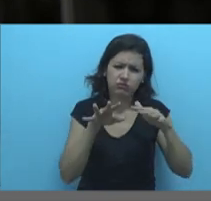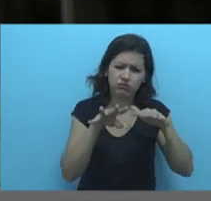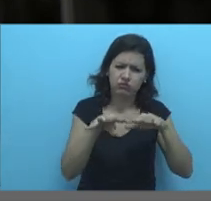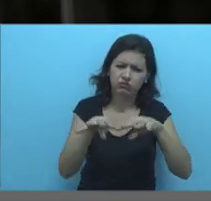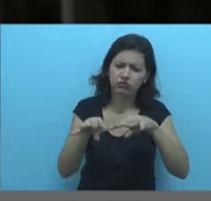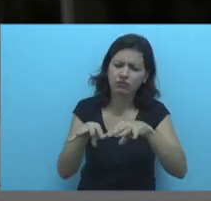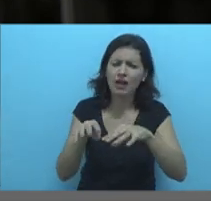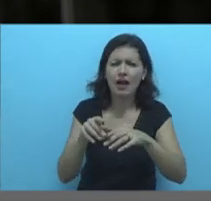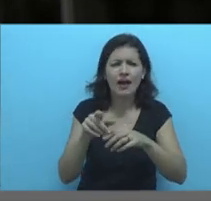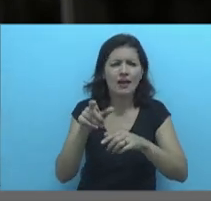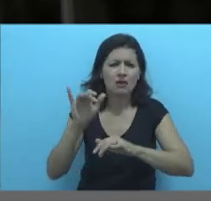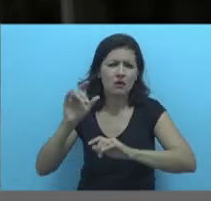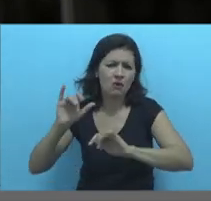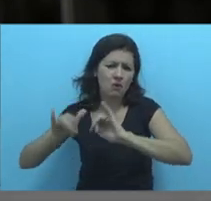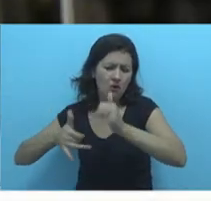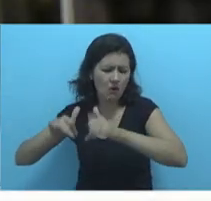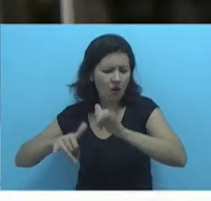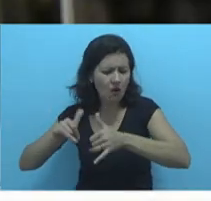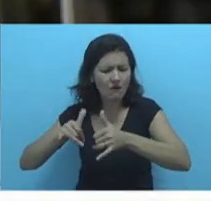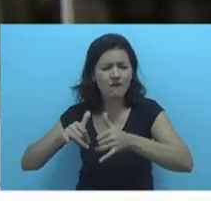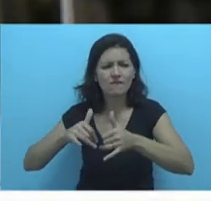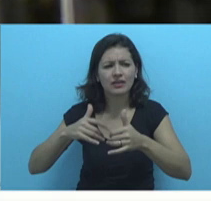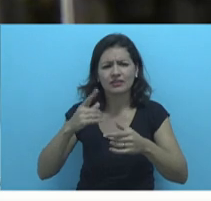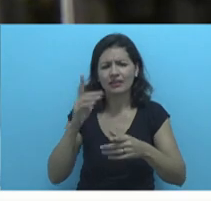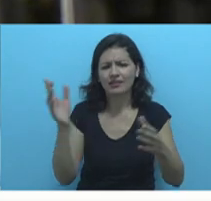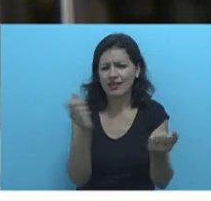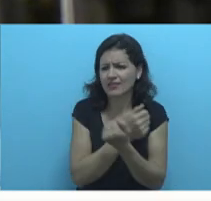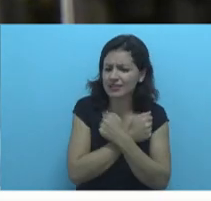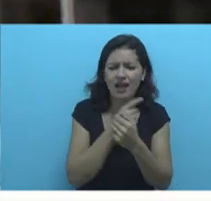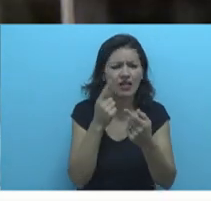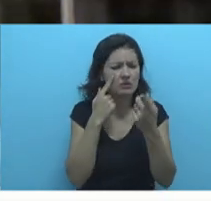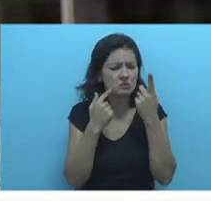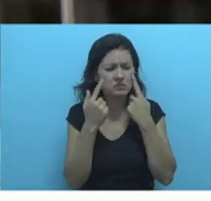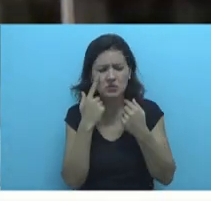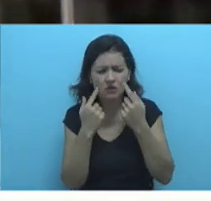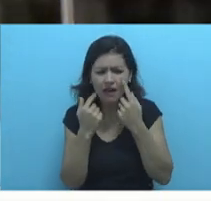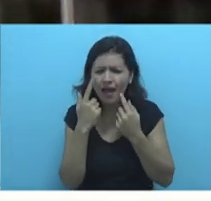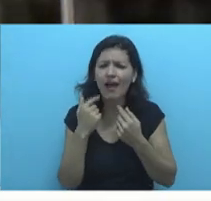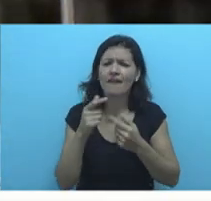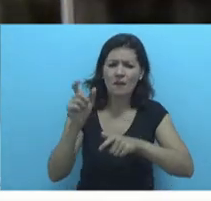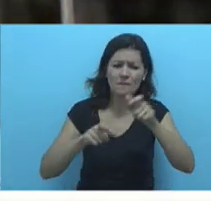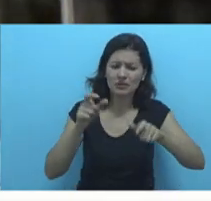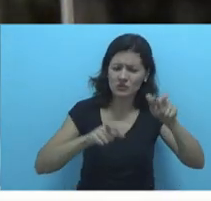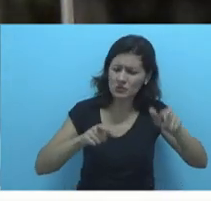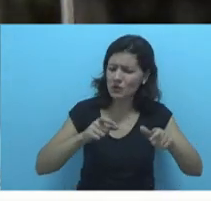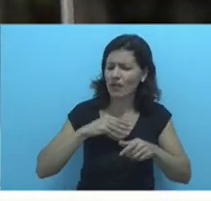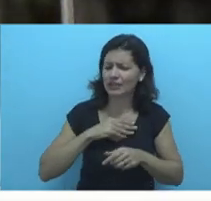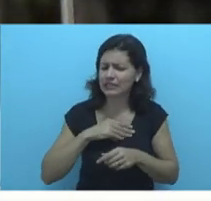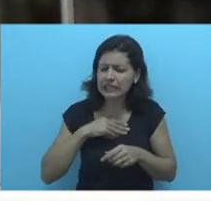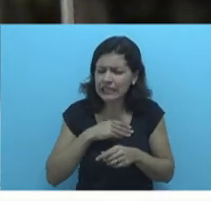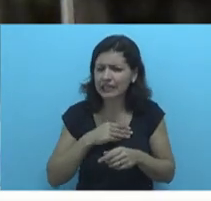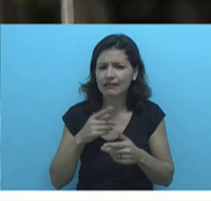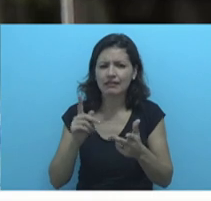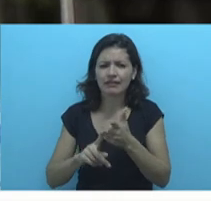chicos jóvenes admirando a ese líder que fue Miguel en su espacio, gente que se acercaba al sanatorio,